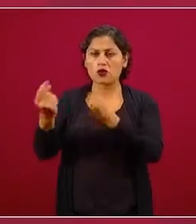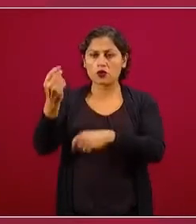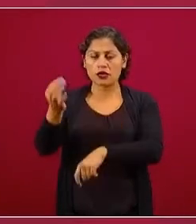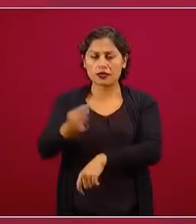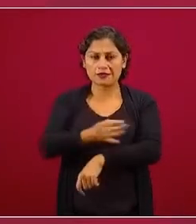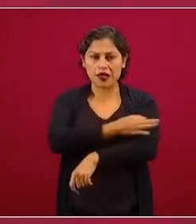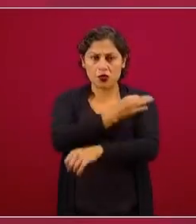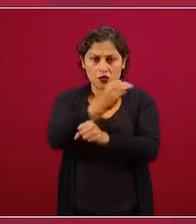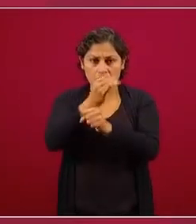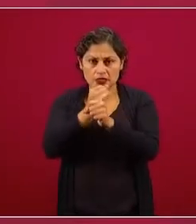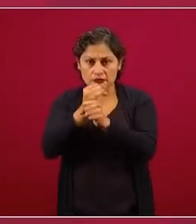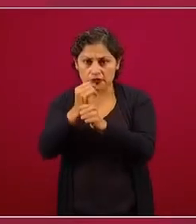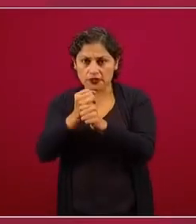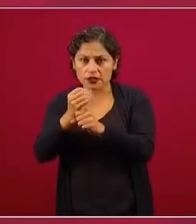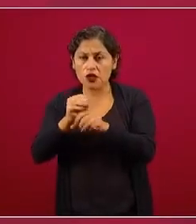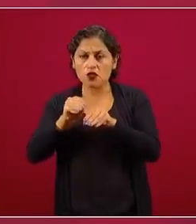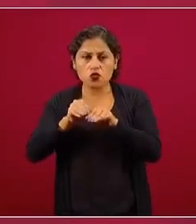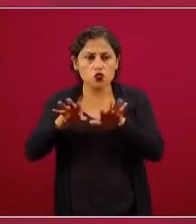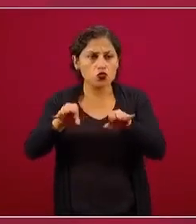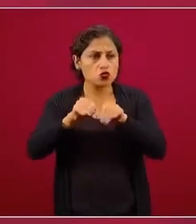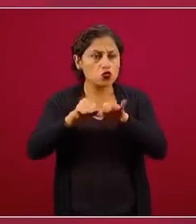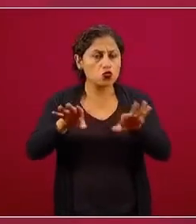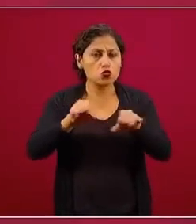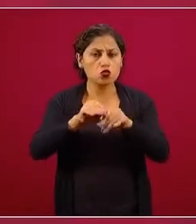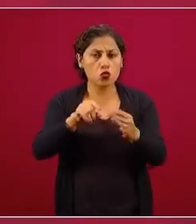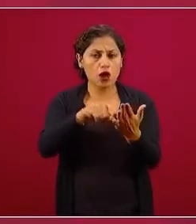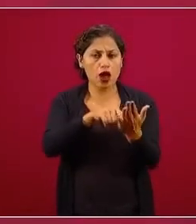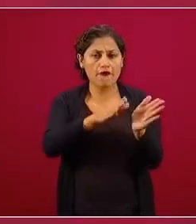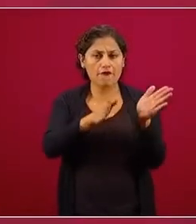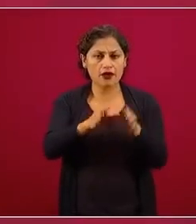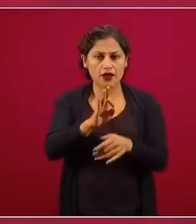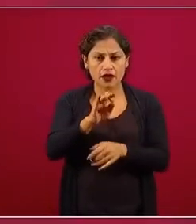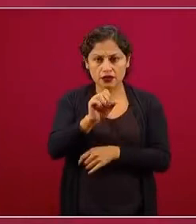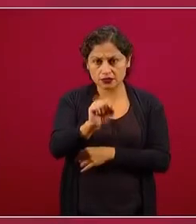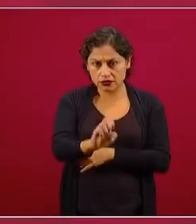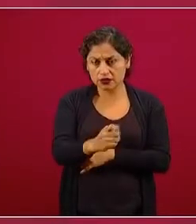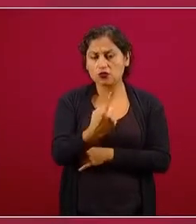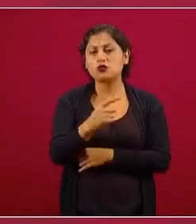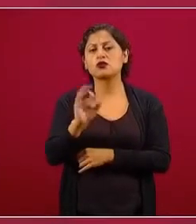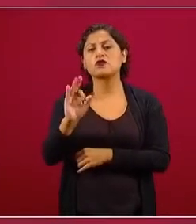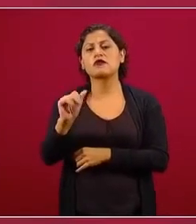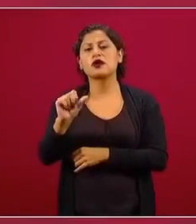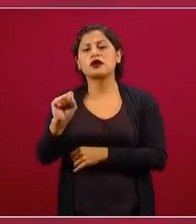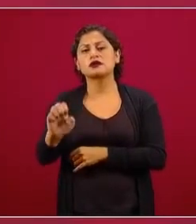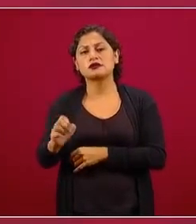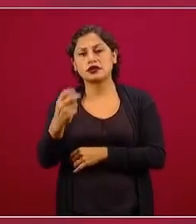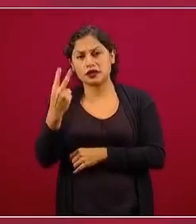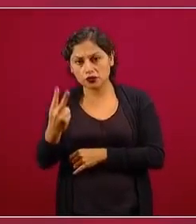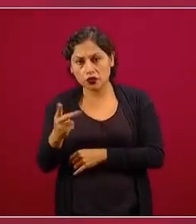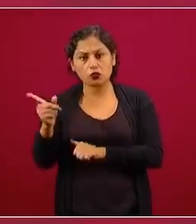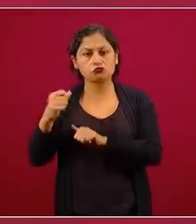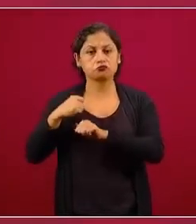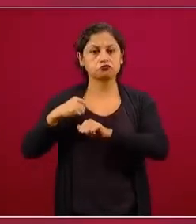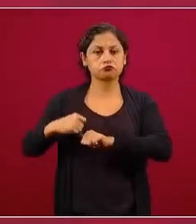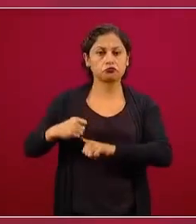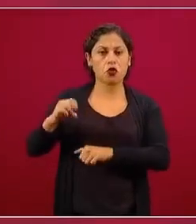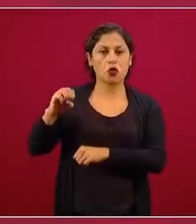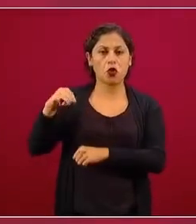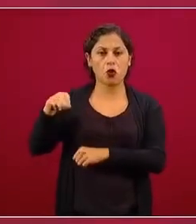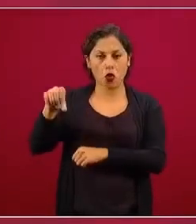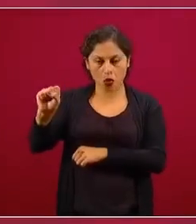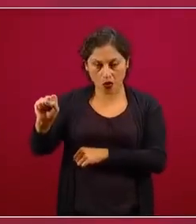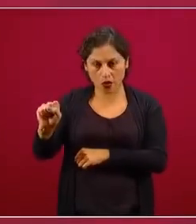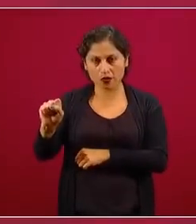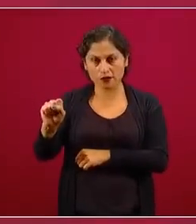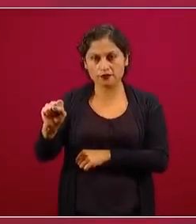2, que están en su momento identificadas por los grupos que ha organizado la Organización Mundial de la Salud y